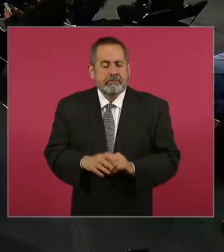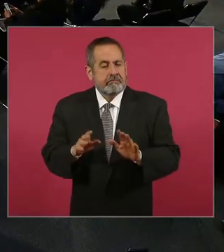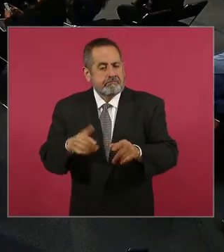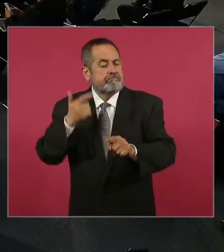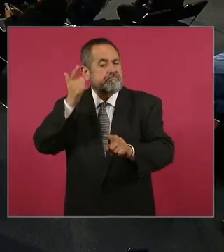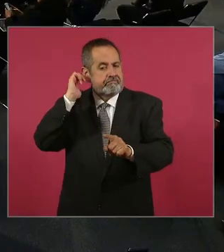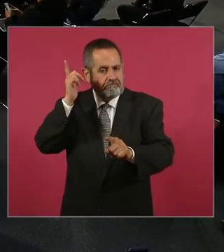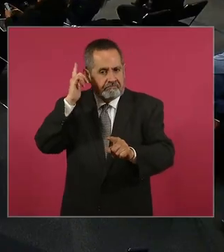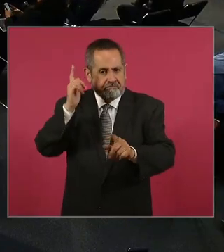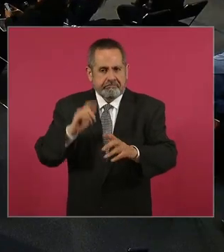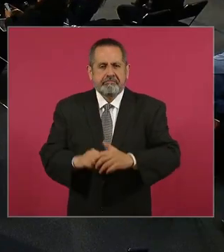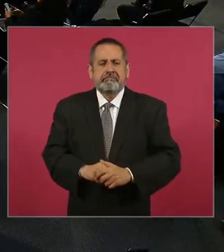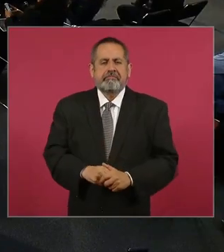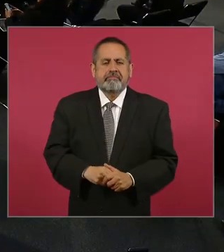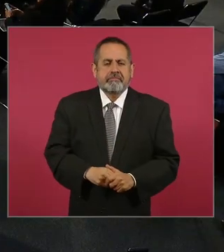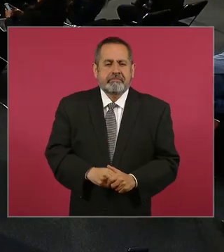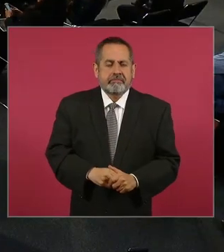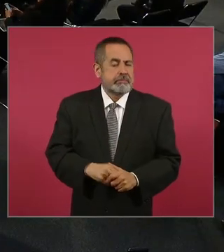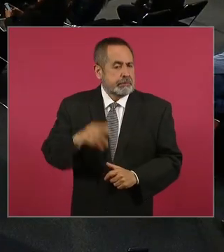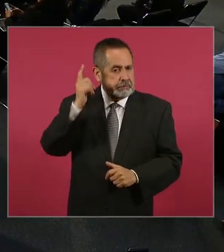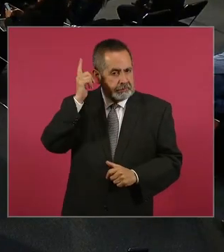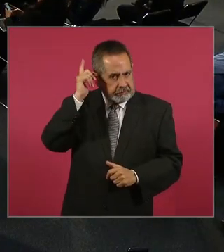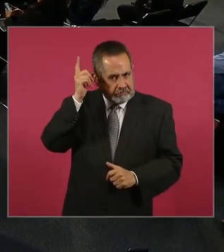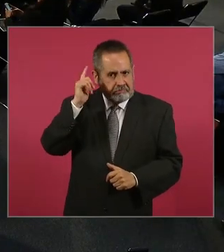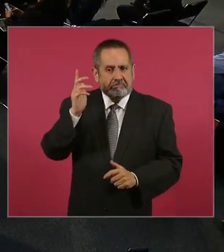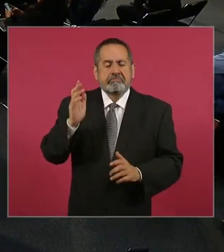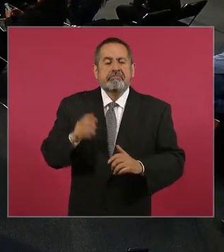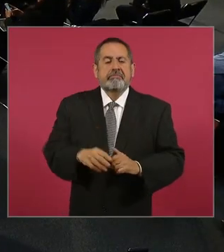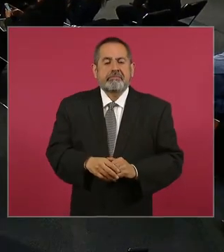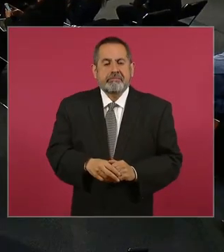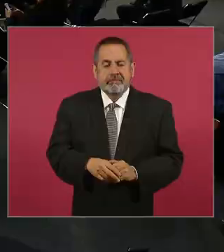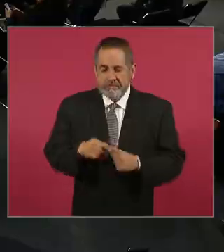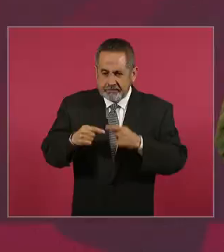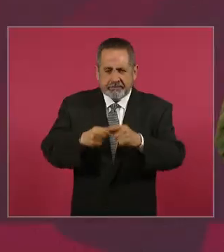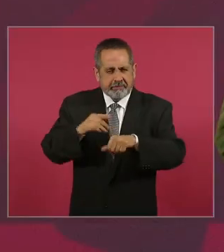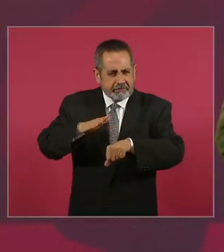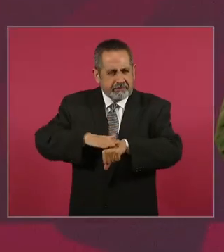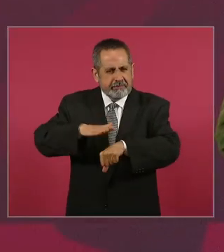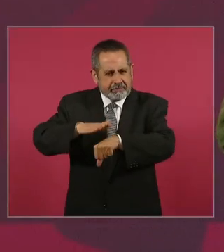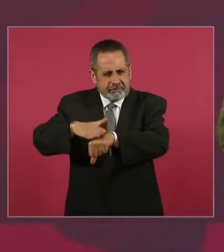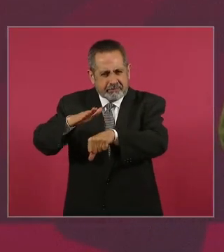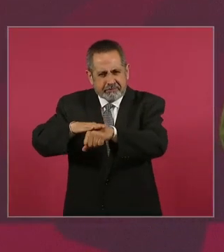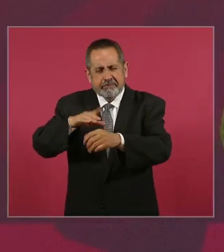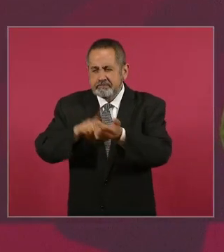Ojalá, ¿sí? Y cada vez haya más